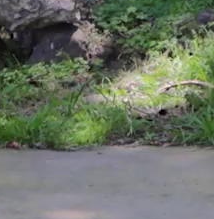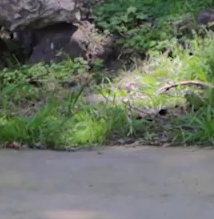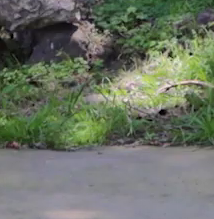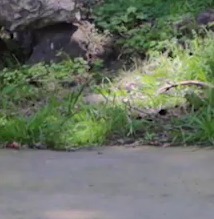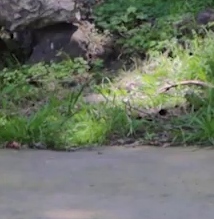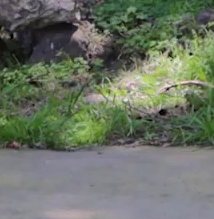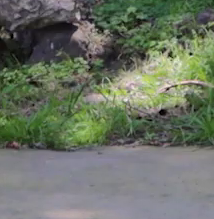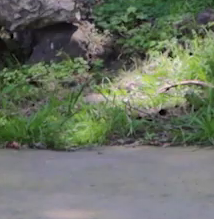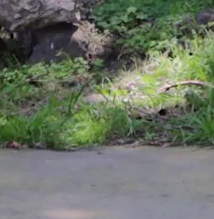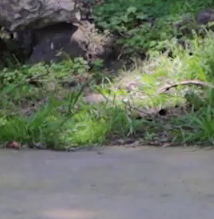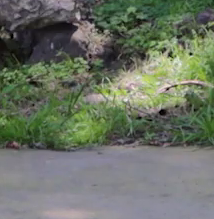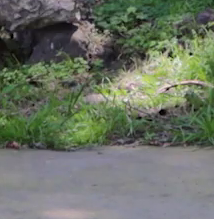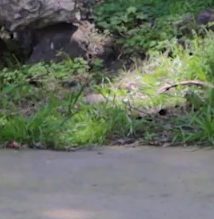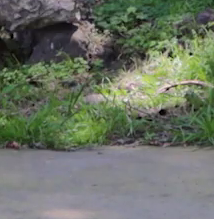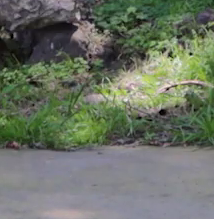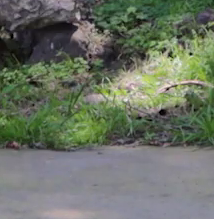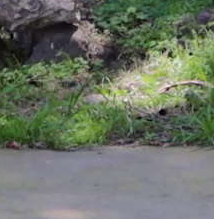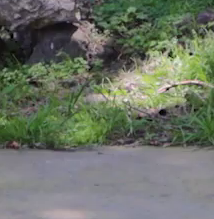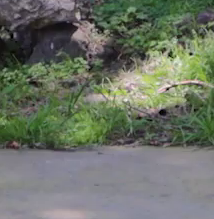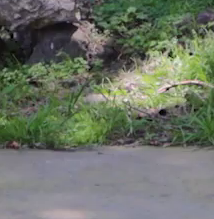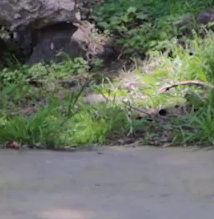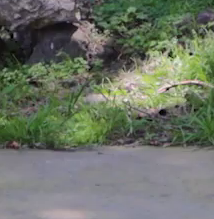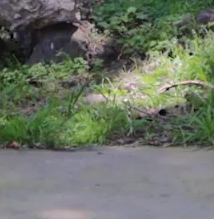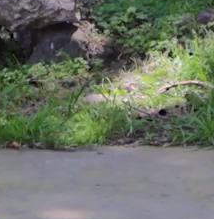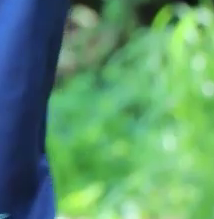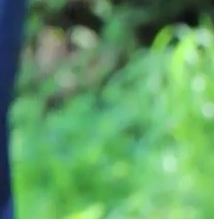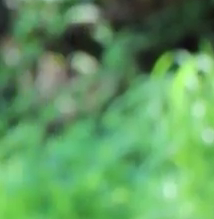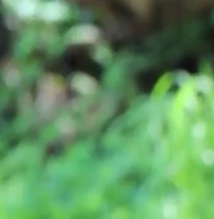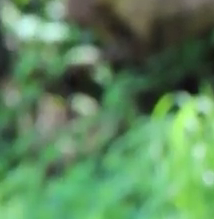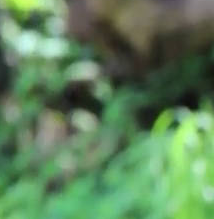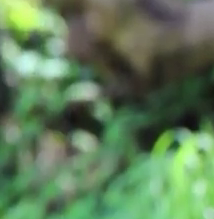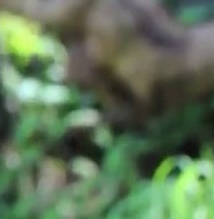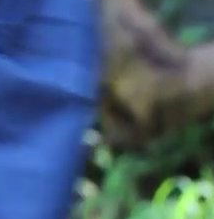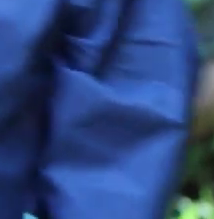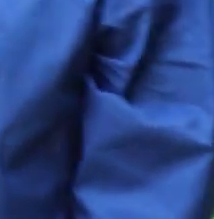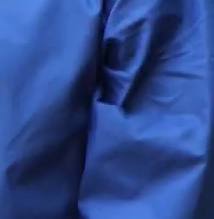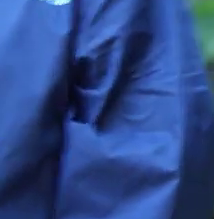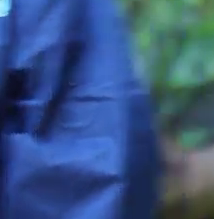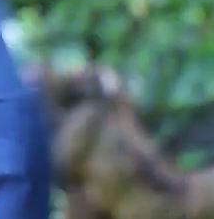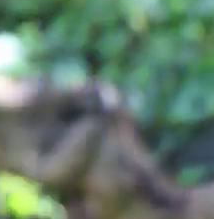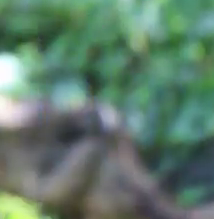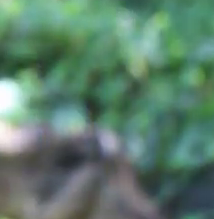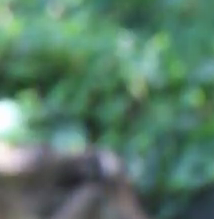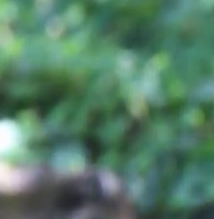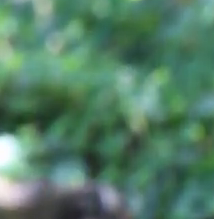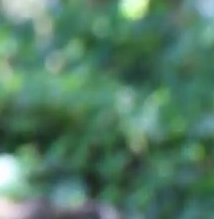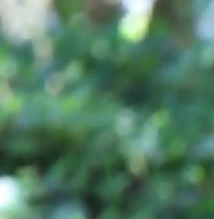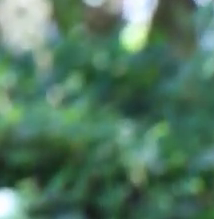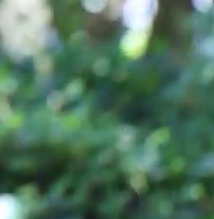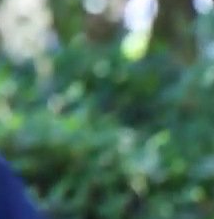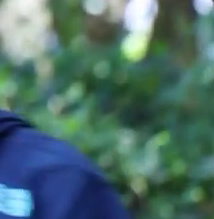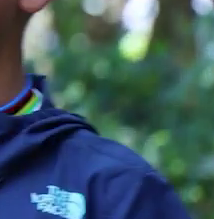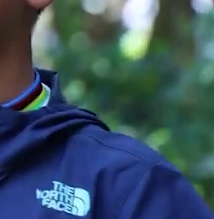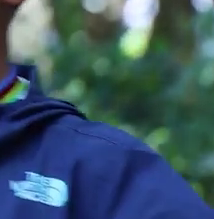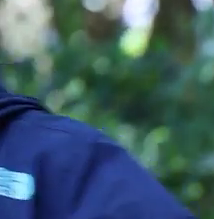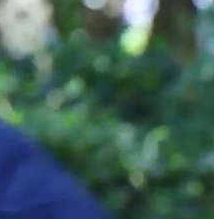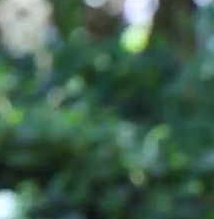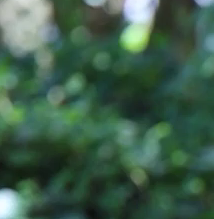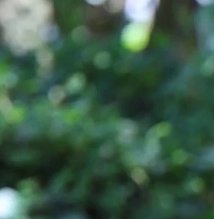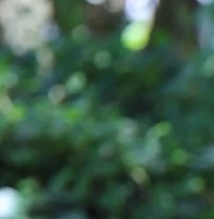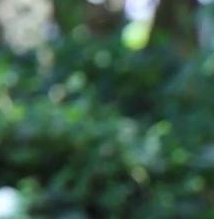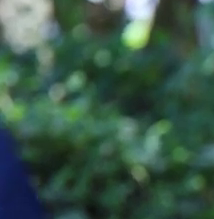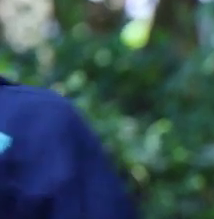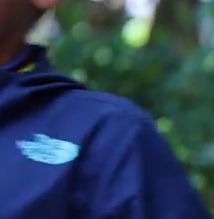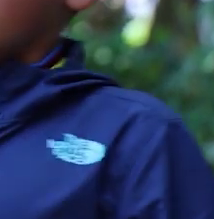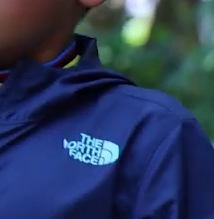Bien, descansamos. Movemos nuestros piecitos, movemos los pies, nos relajamos,